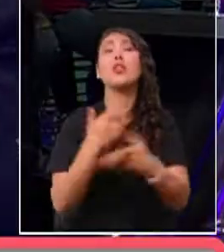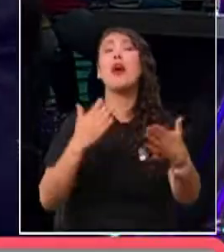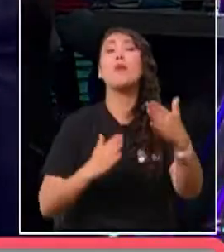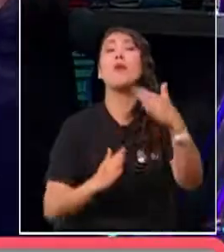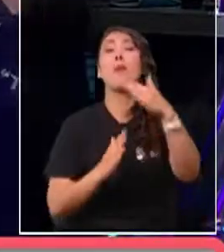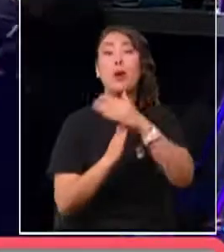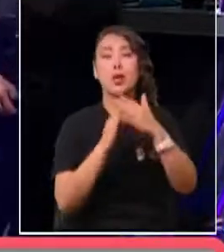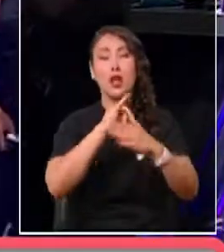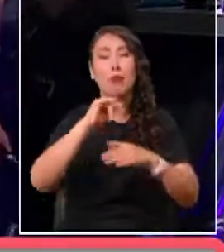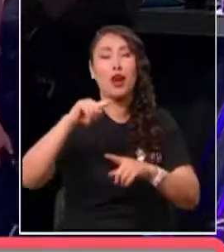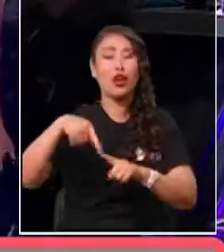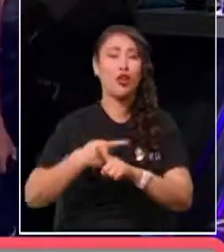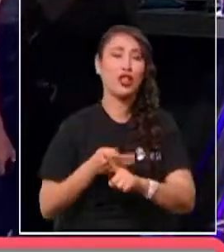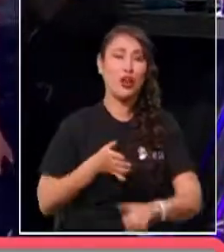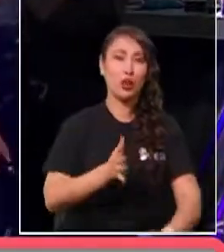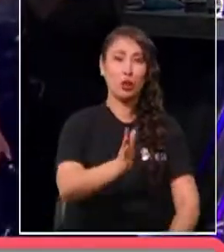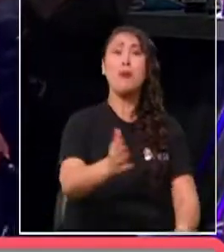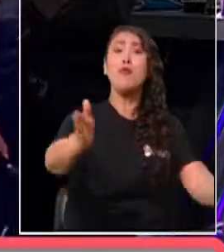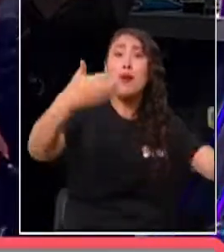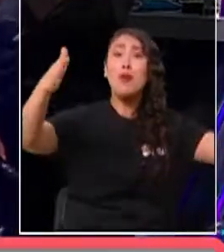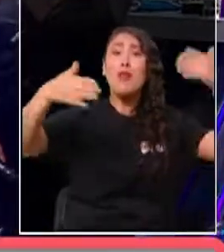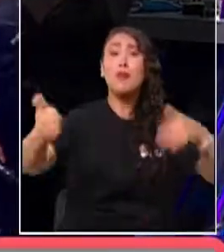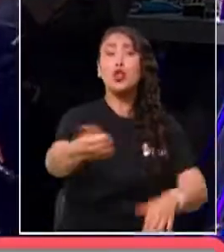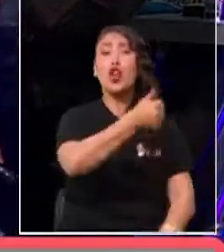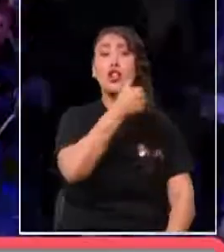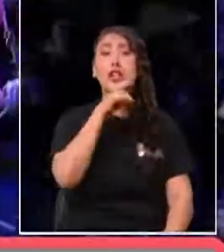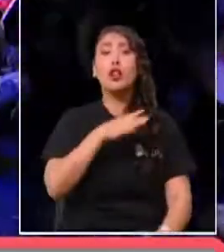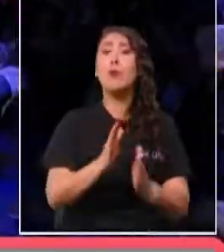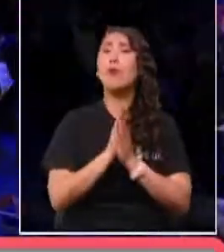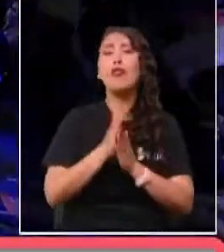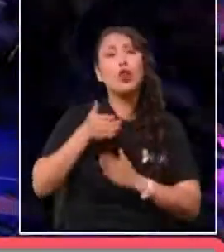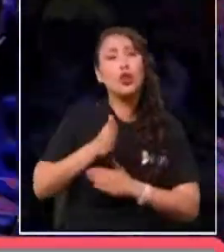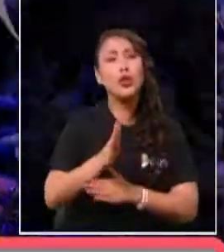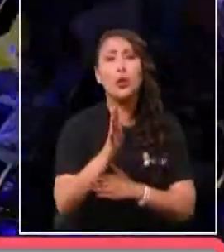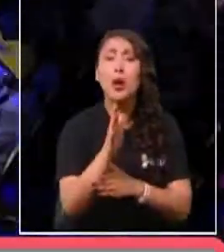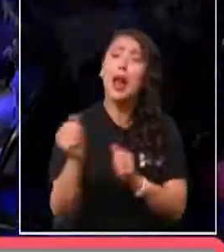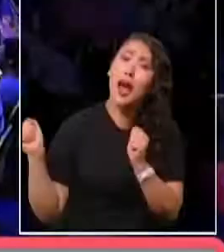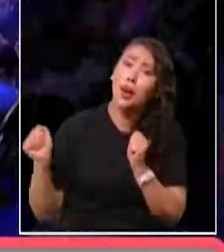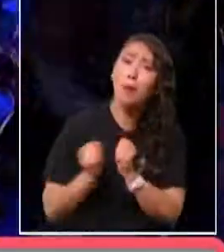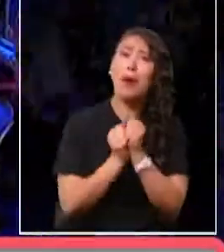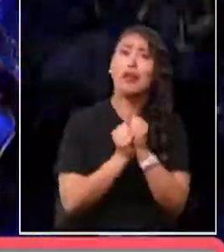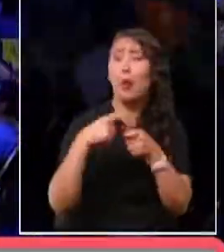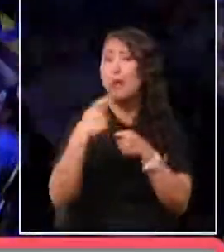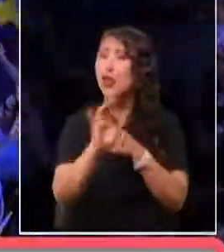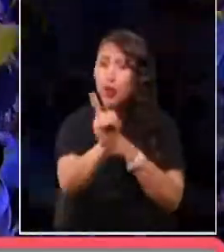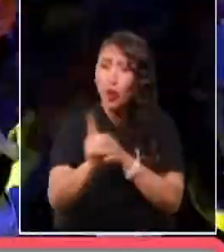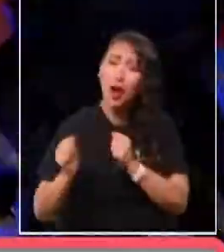regresamos. Vamos, chilenos, no nos dejen. Con fuerza. Acompáñenos.